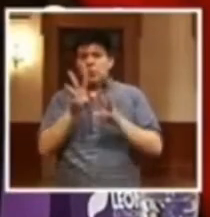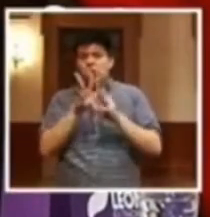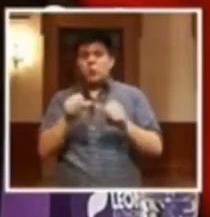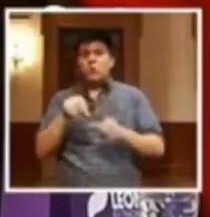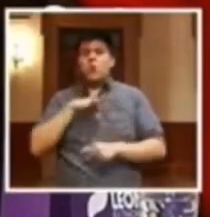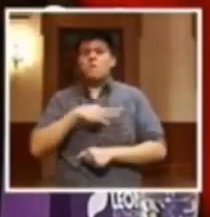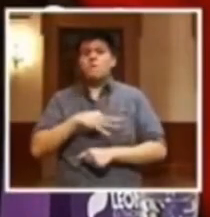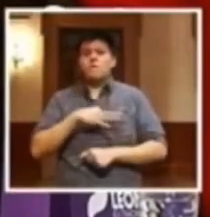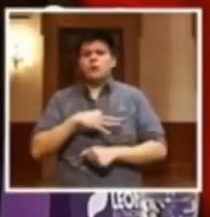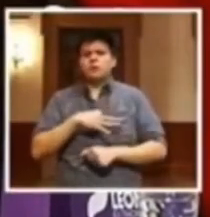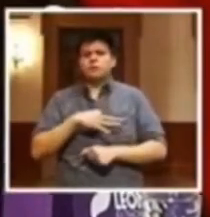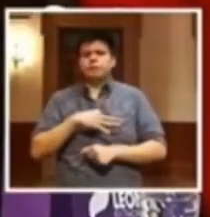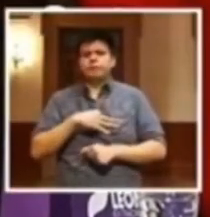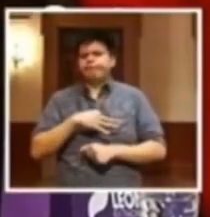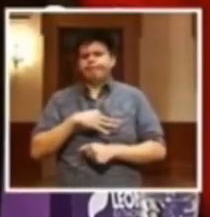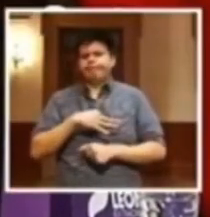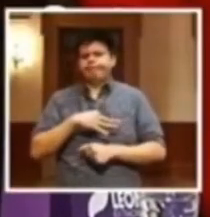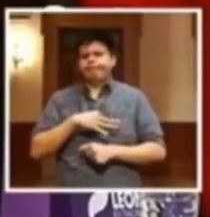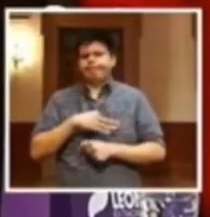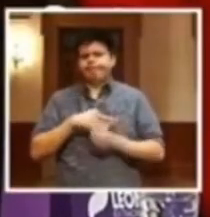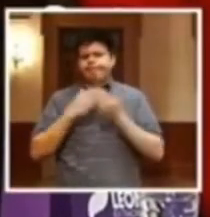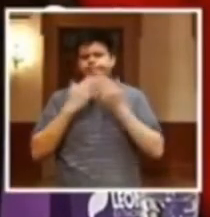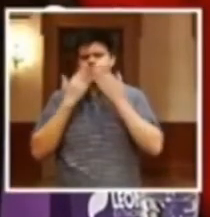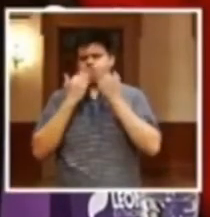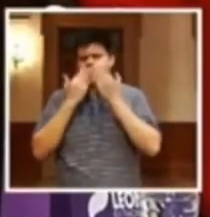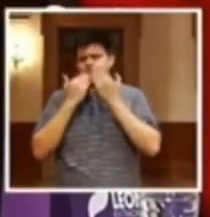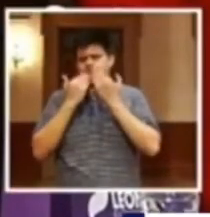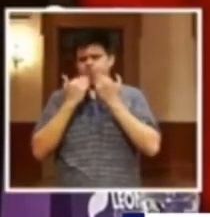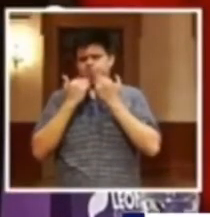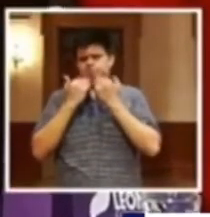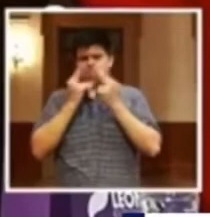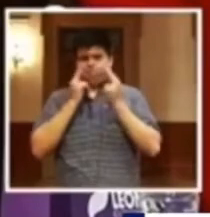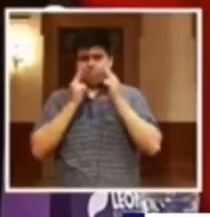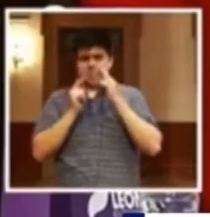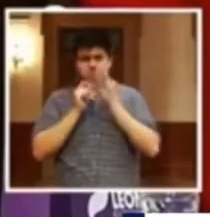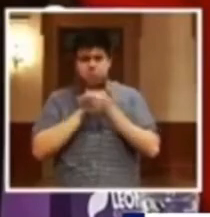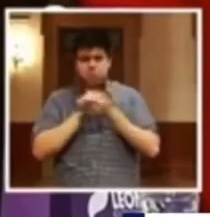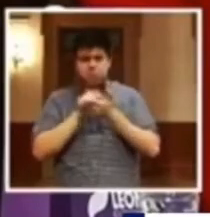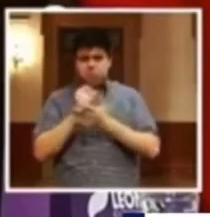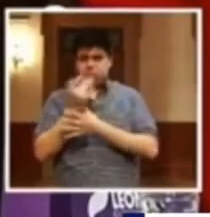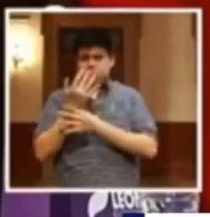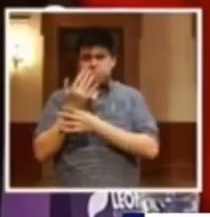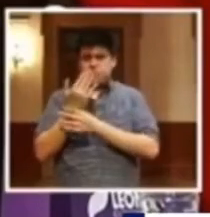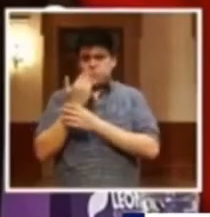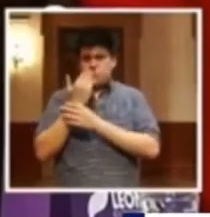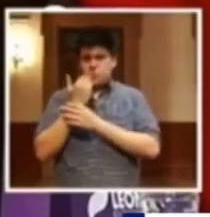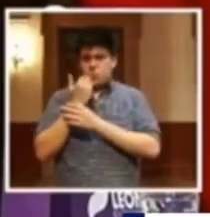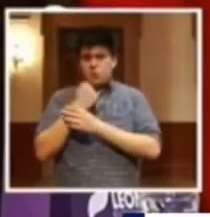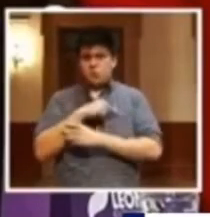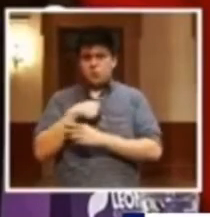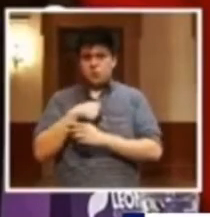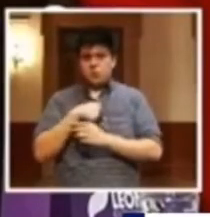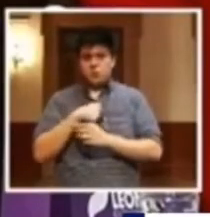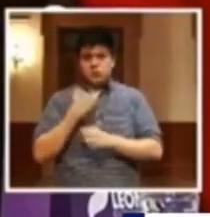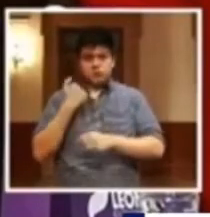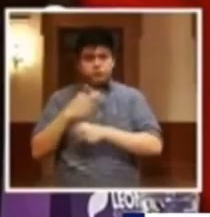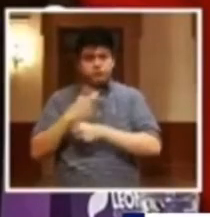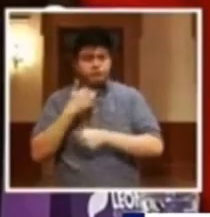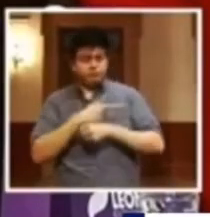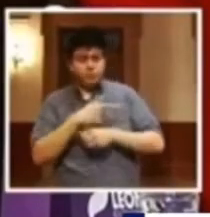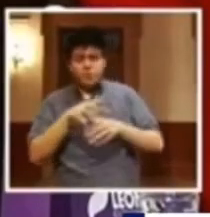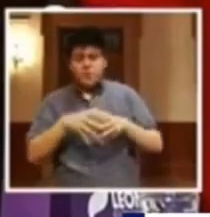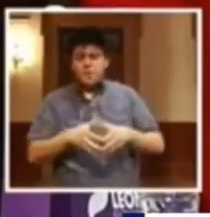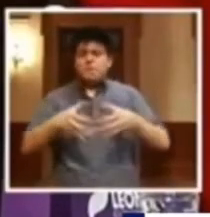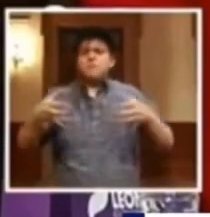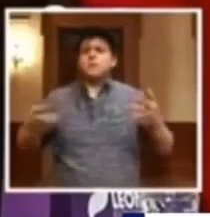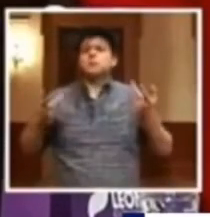SARS-CoV-2, este coronavirus. No está descrito, vamos a seguir teniendo casos en nuestra entidad,